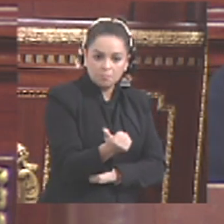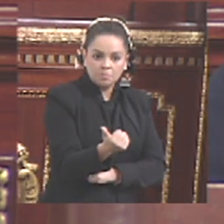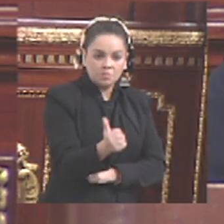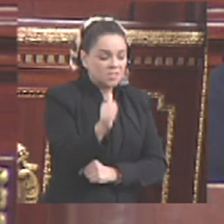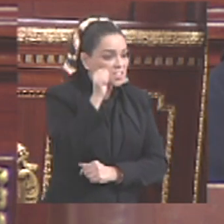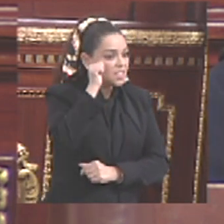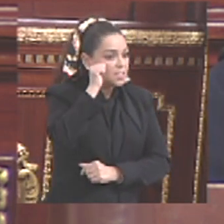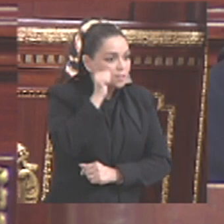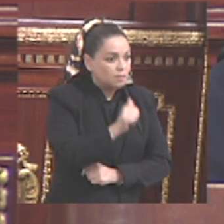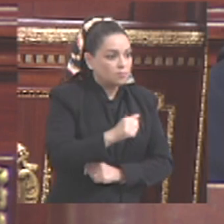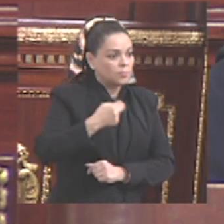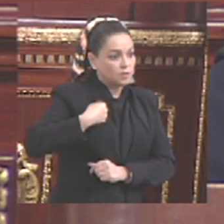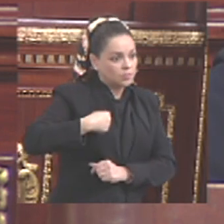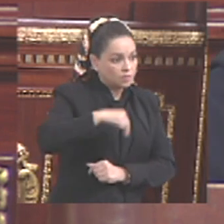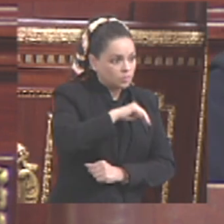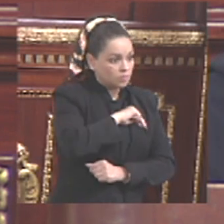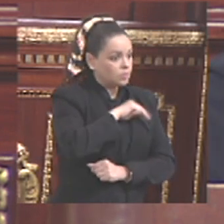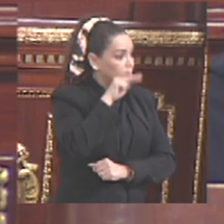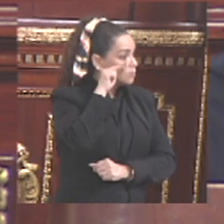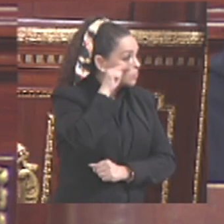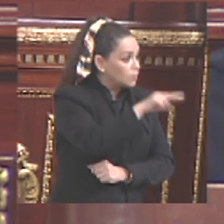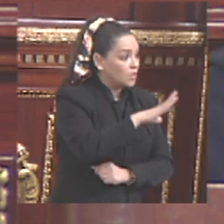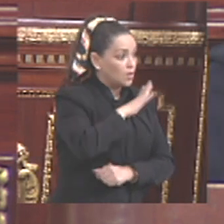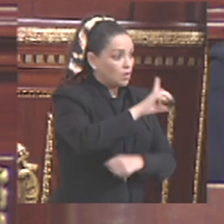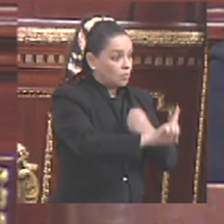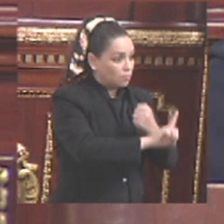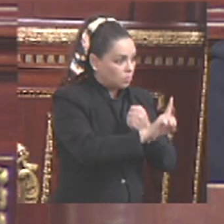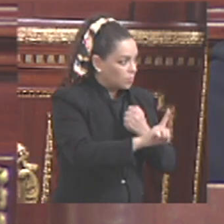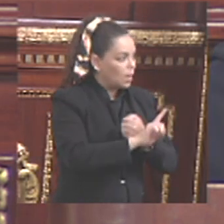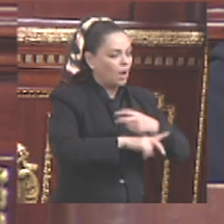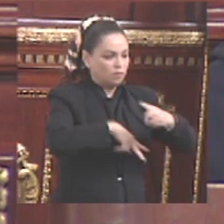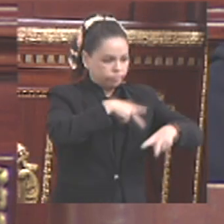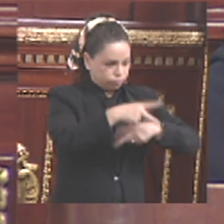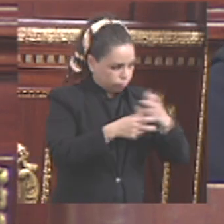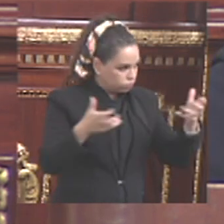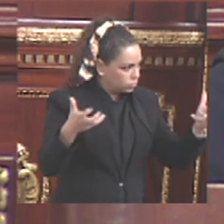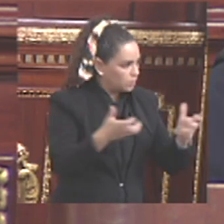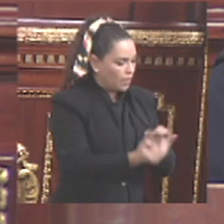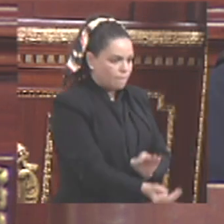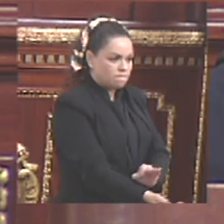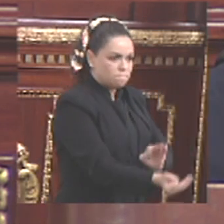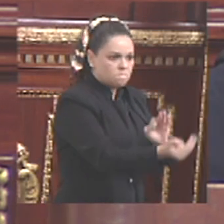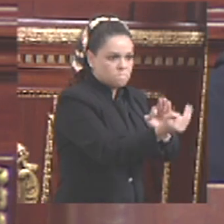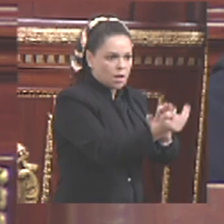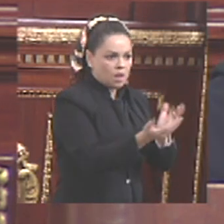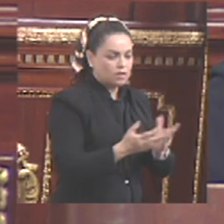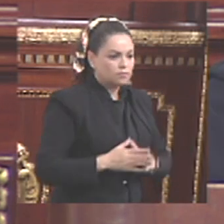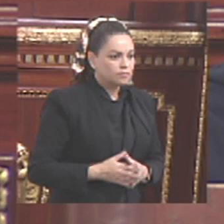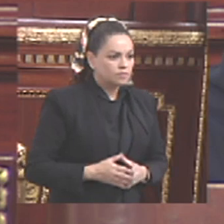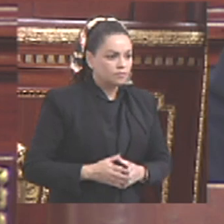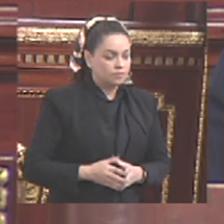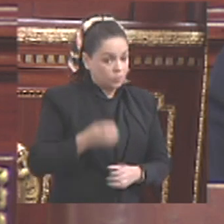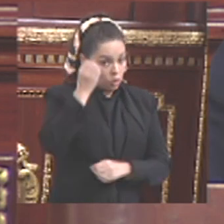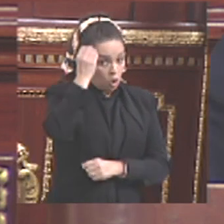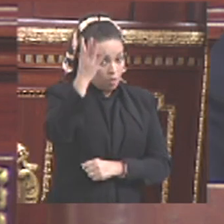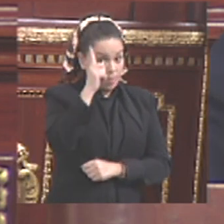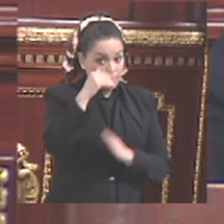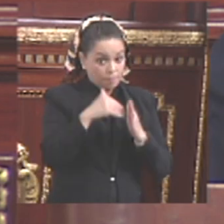hemos respondido ante las tragedias. Y la del 85 no se nos puede olvidar